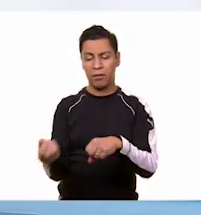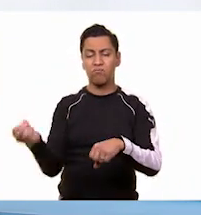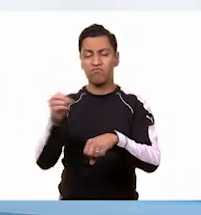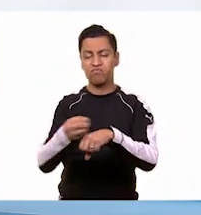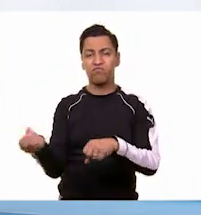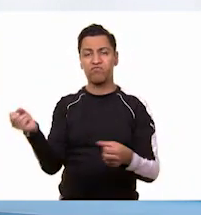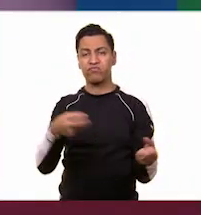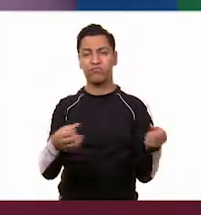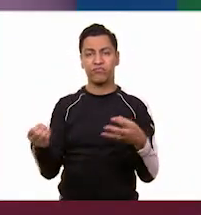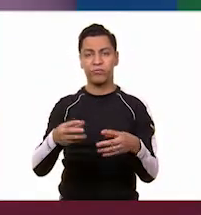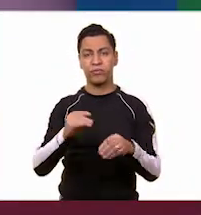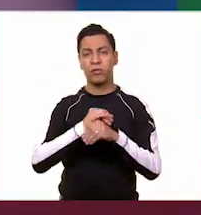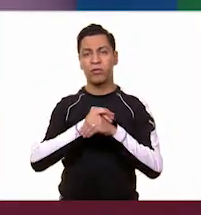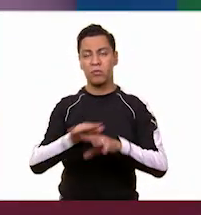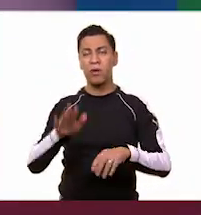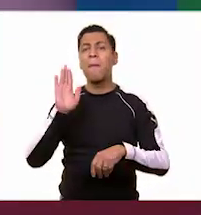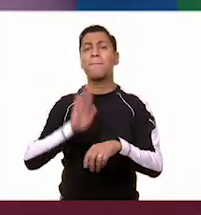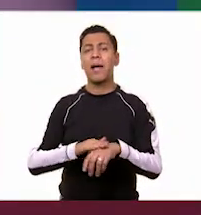noticia?